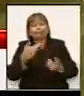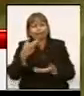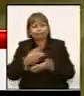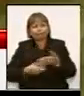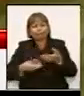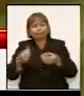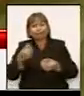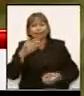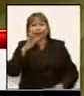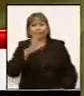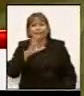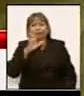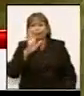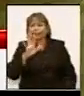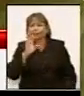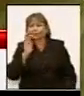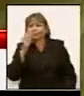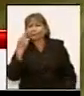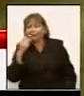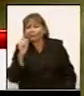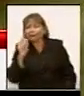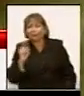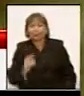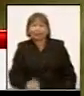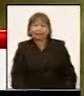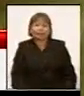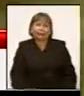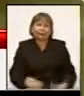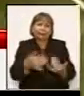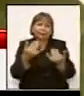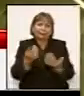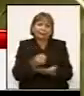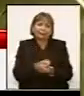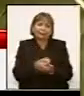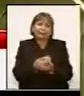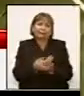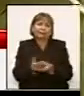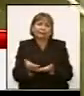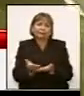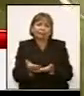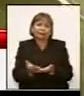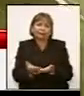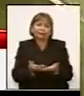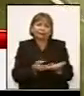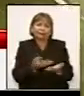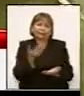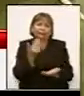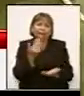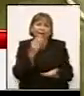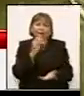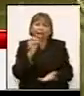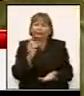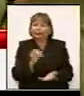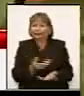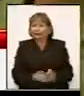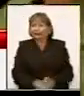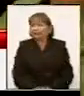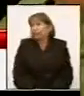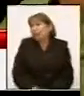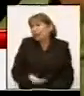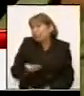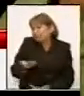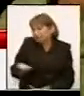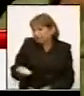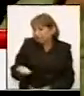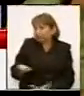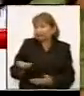de 556 millones y en la actualidad solamente tiene una ejecución del 15%? Bueno,